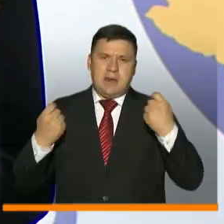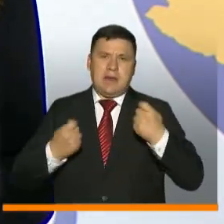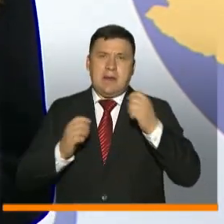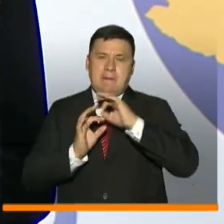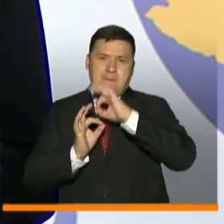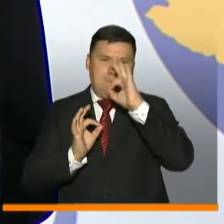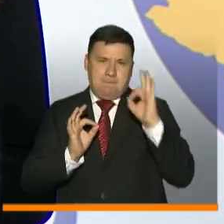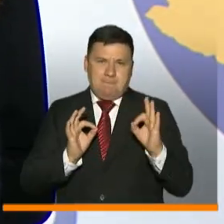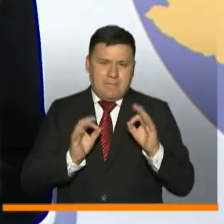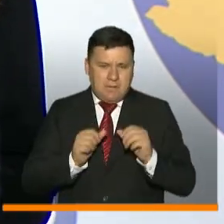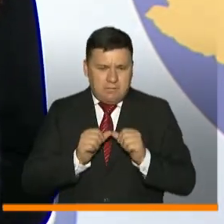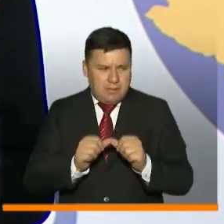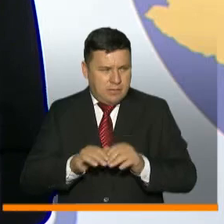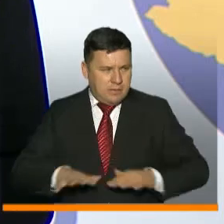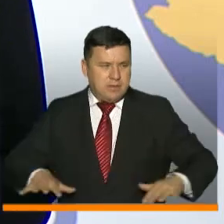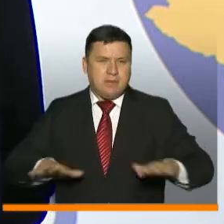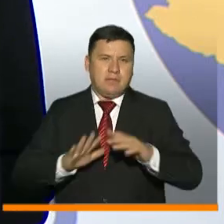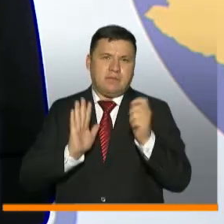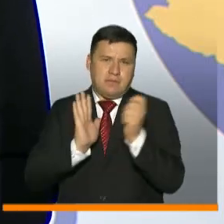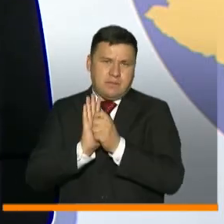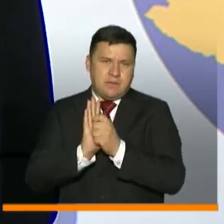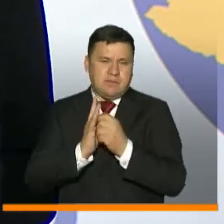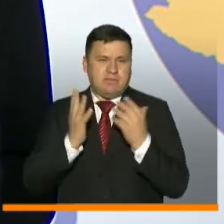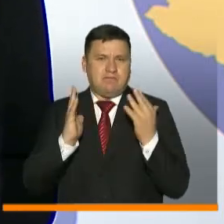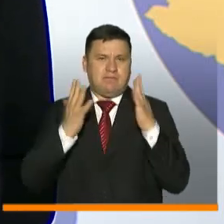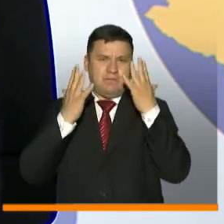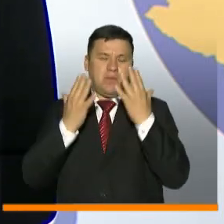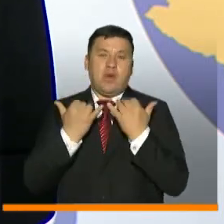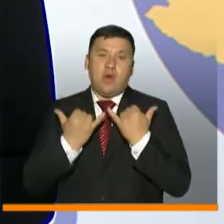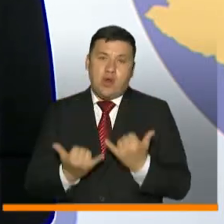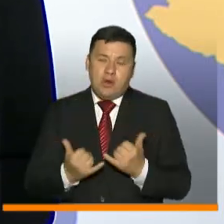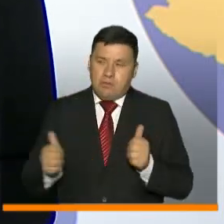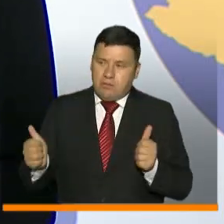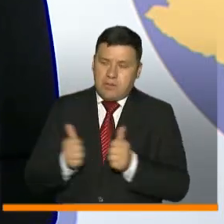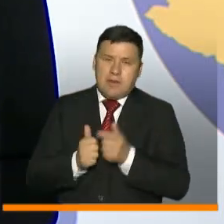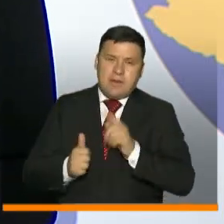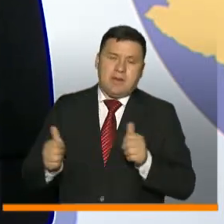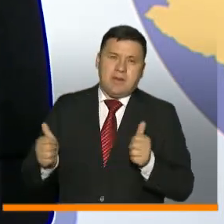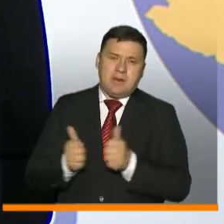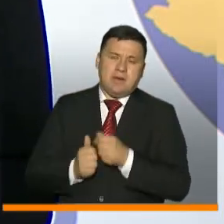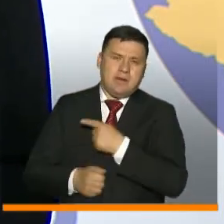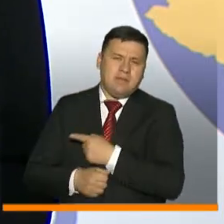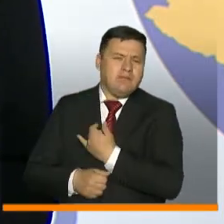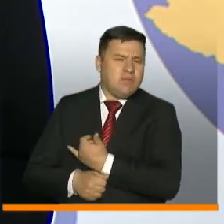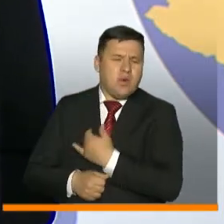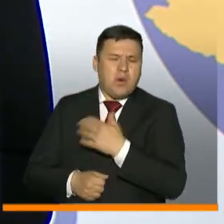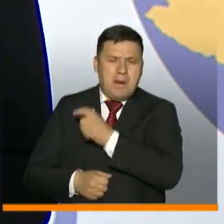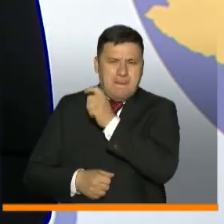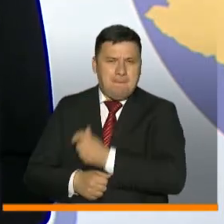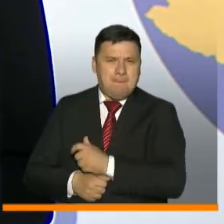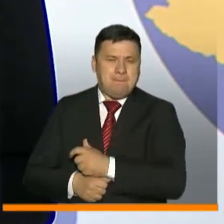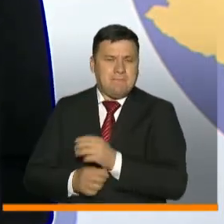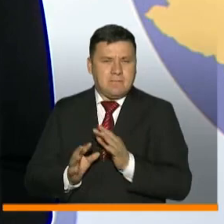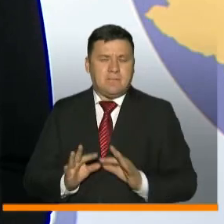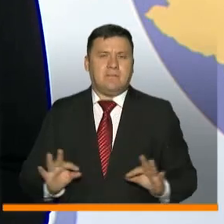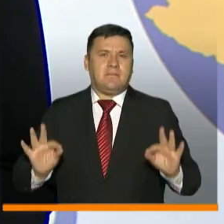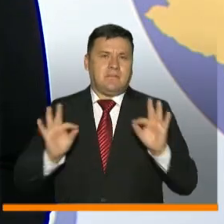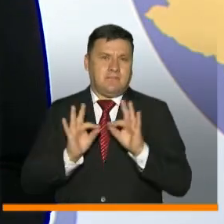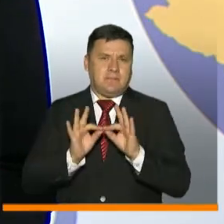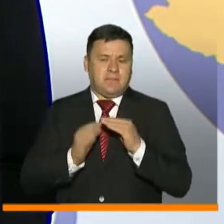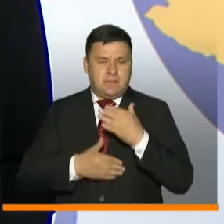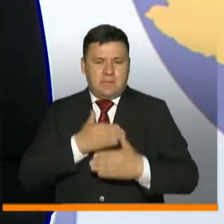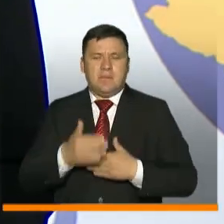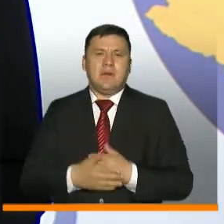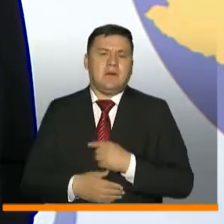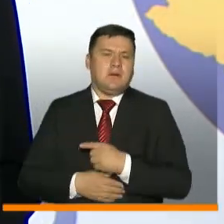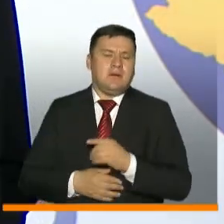región, de territorio, y por eso lo resaltamos. Y hoy nos acompaña también alguien que ha sido muy importante en este proceso